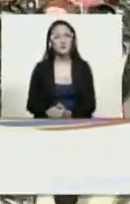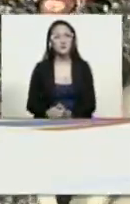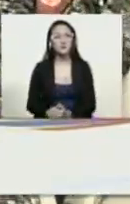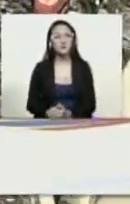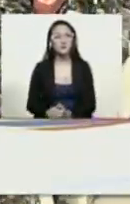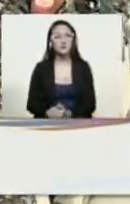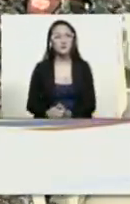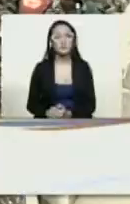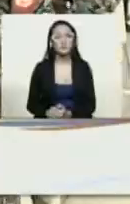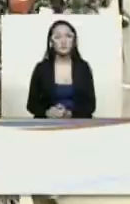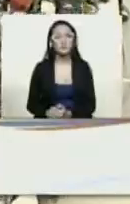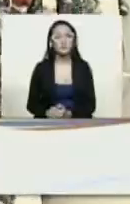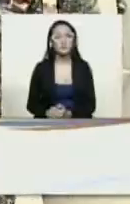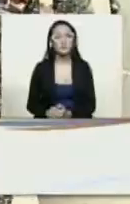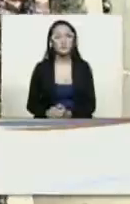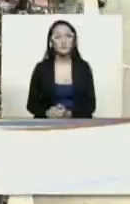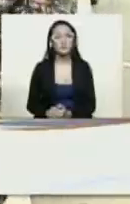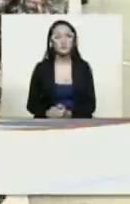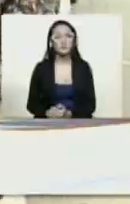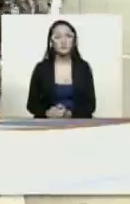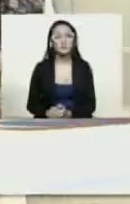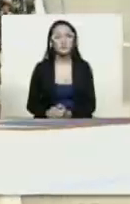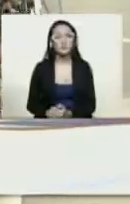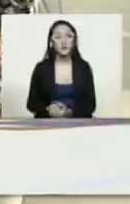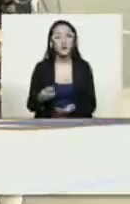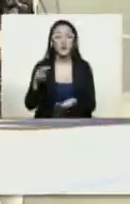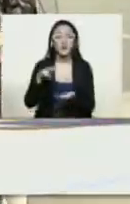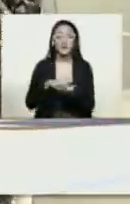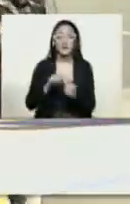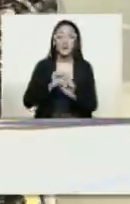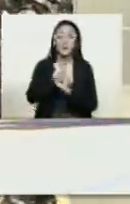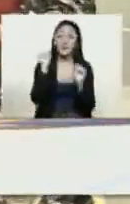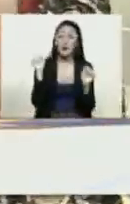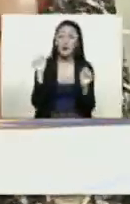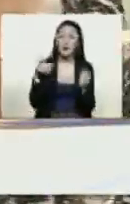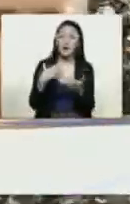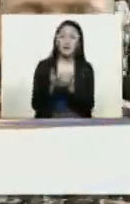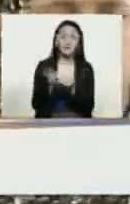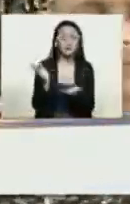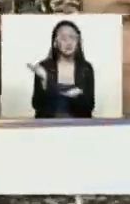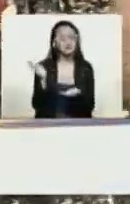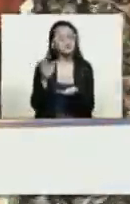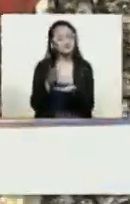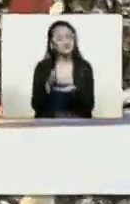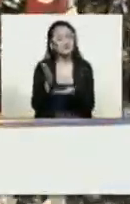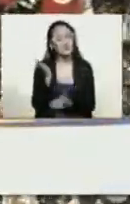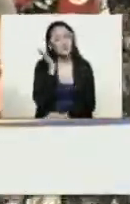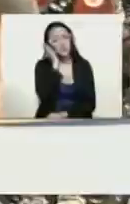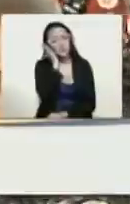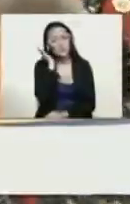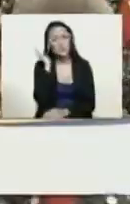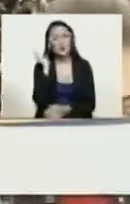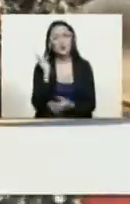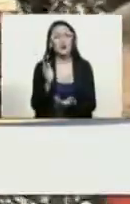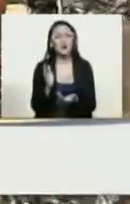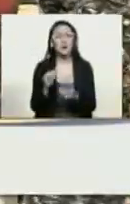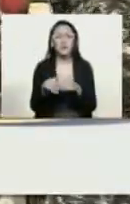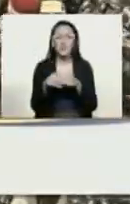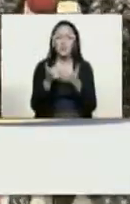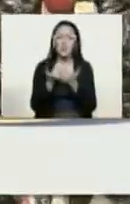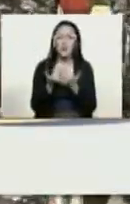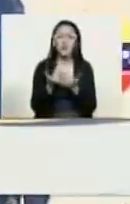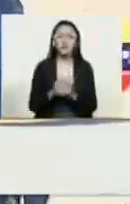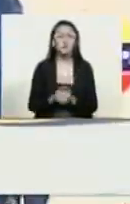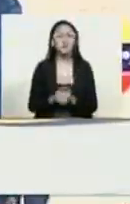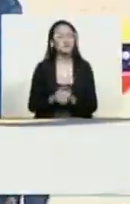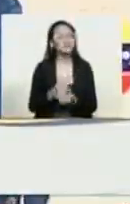esfuerzo, desde que nos levantamos en la mañana hasta que nos acostamos en la madrugada, no escatimar esfuerzo